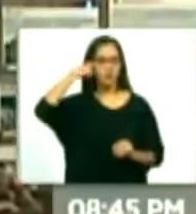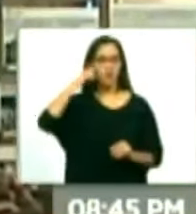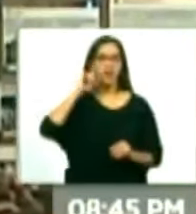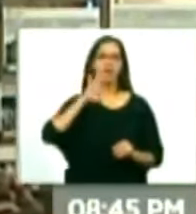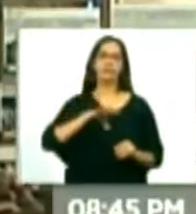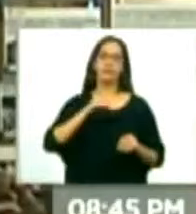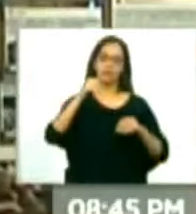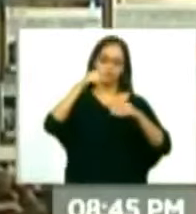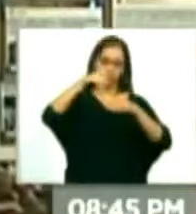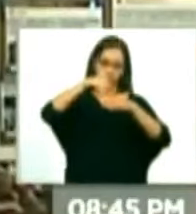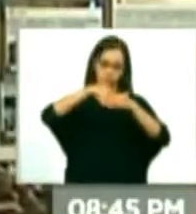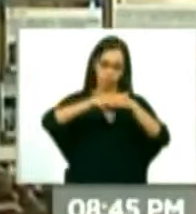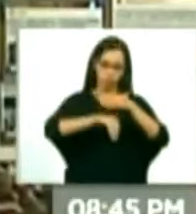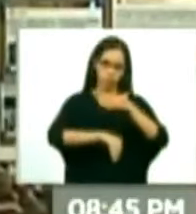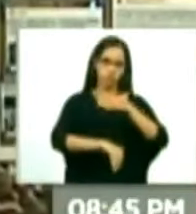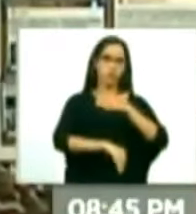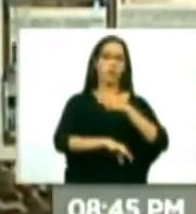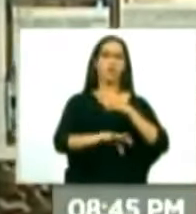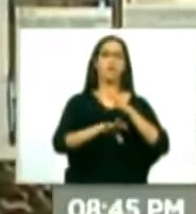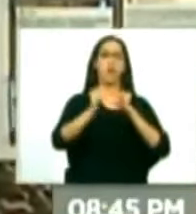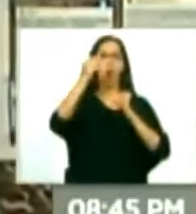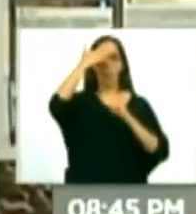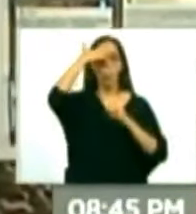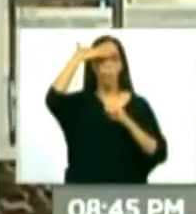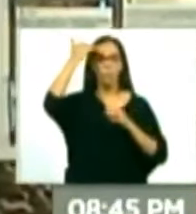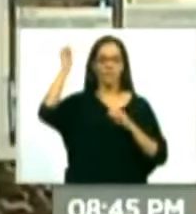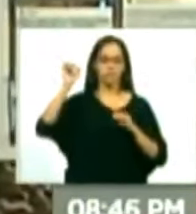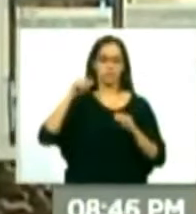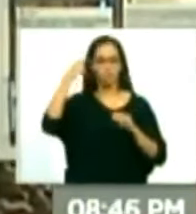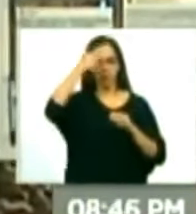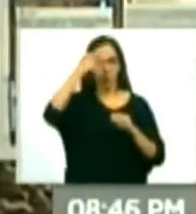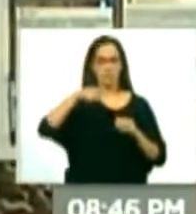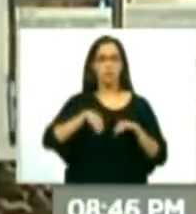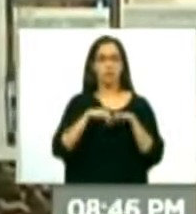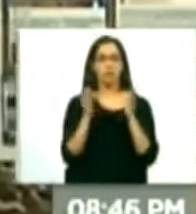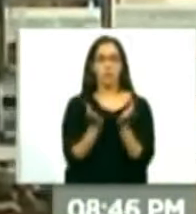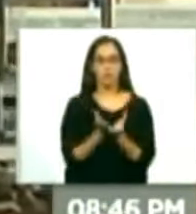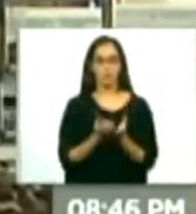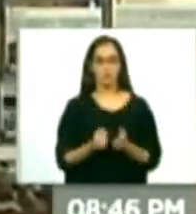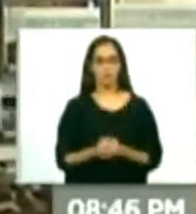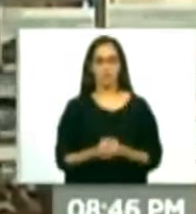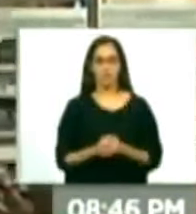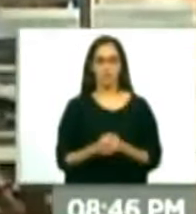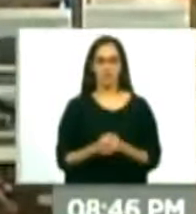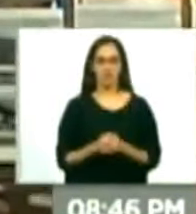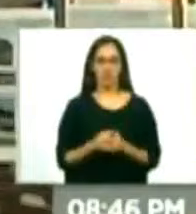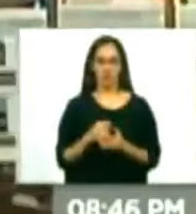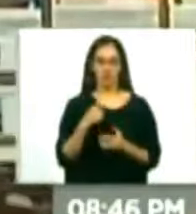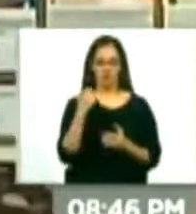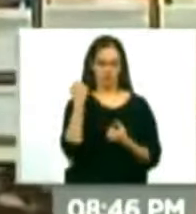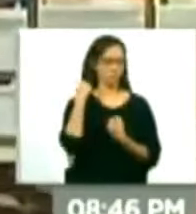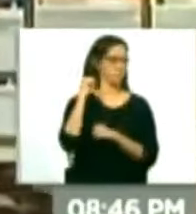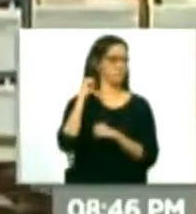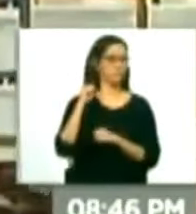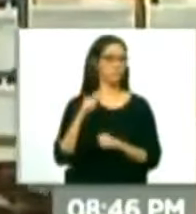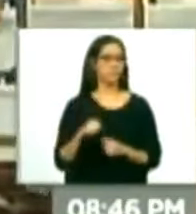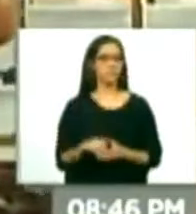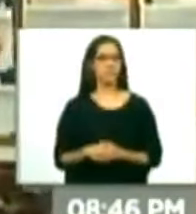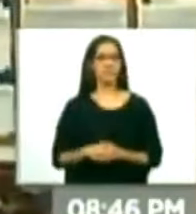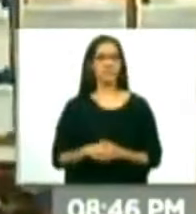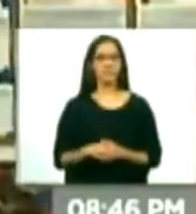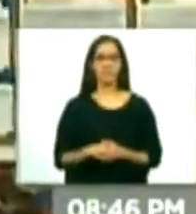sumergido en el más profundo olvido de los pueblos del mundo. El desprecio, pues. Venezuela,